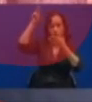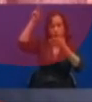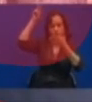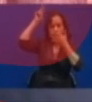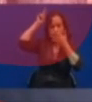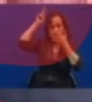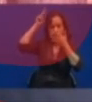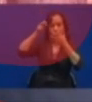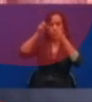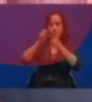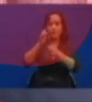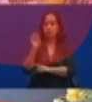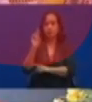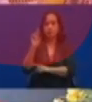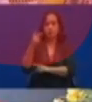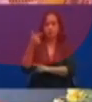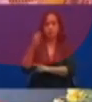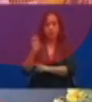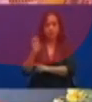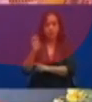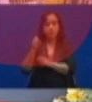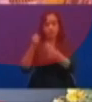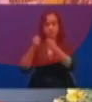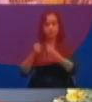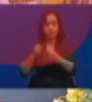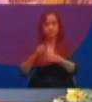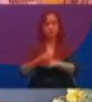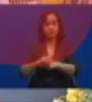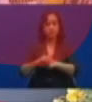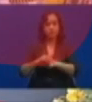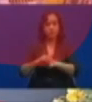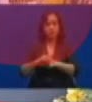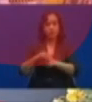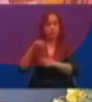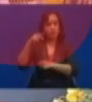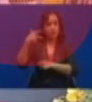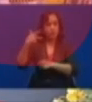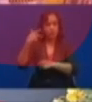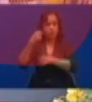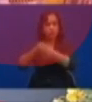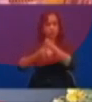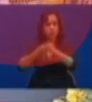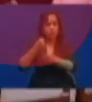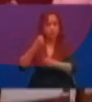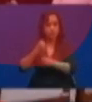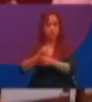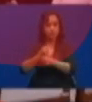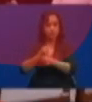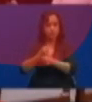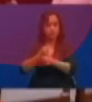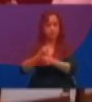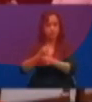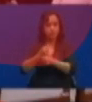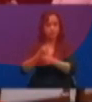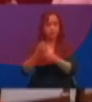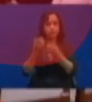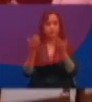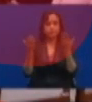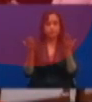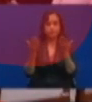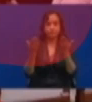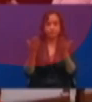crítico a quienes promueven la campaña de autoprotección bajo el lema quédate en casa tomando en cuenta la norma